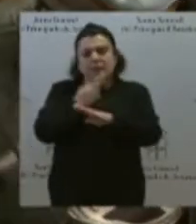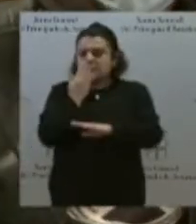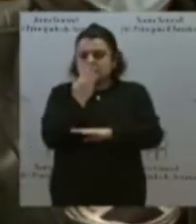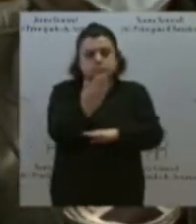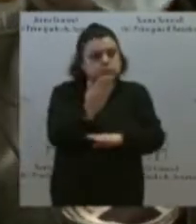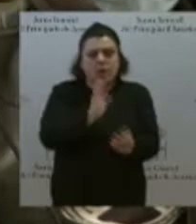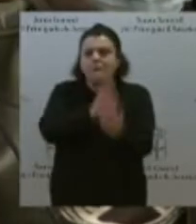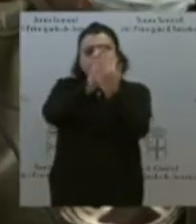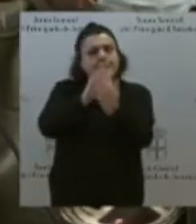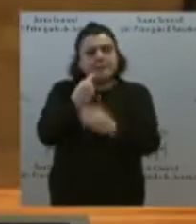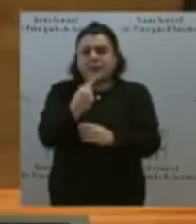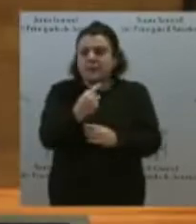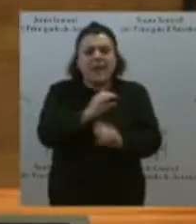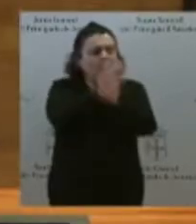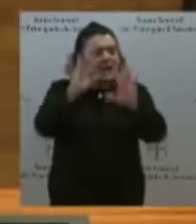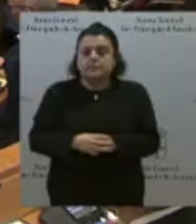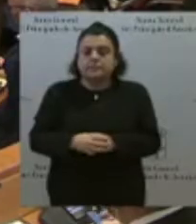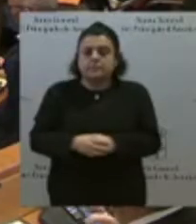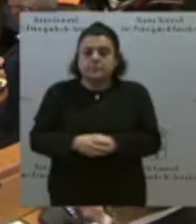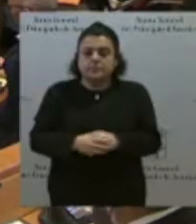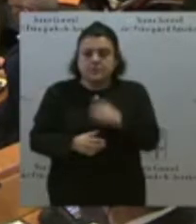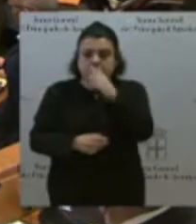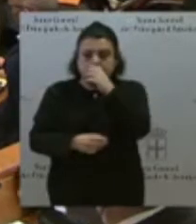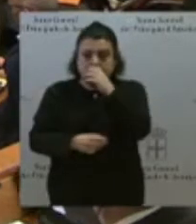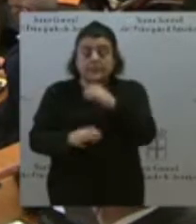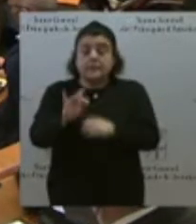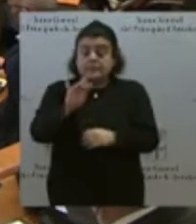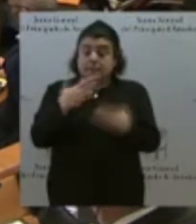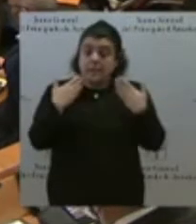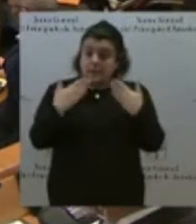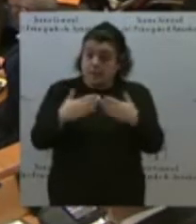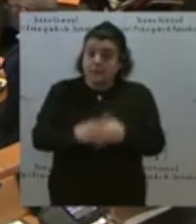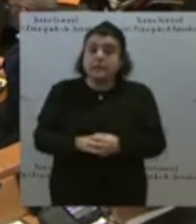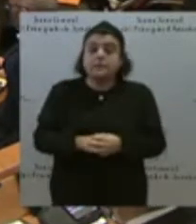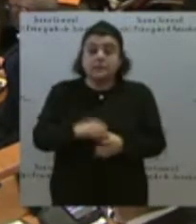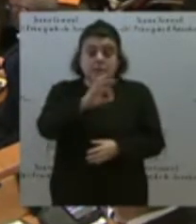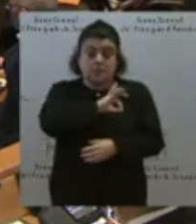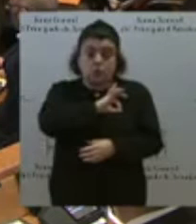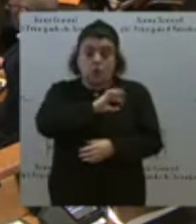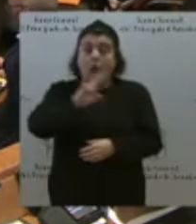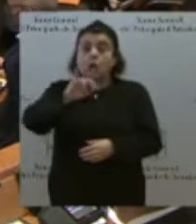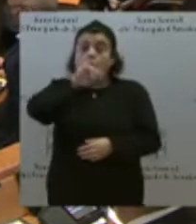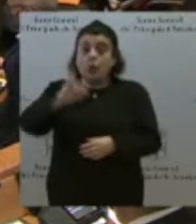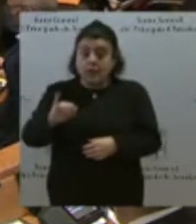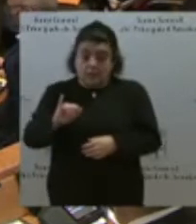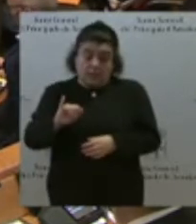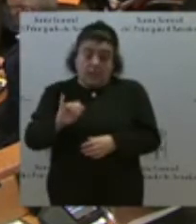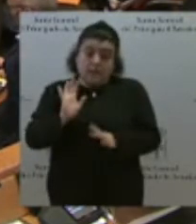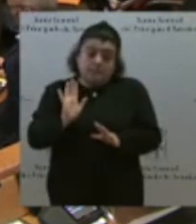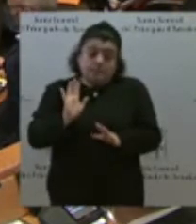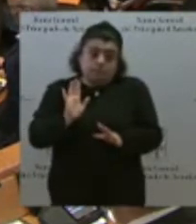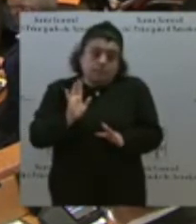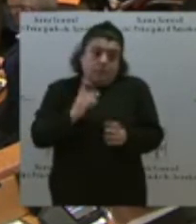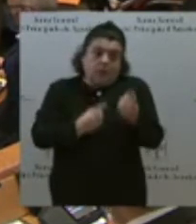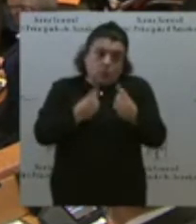ningún tipo de ambages. Muchas gracias. Señora Rodríguez, en otras ocasiones y al tenor de otras preguntas he tenido la